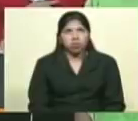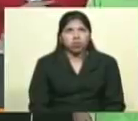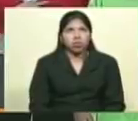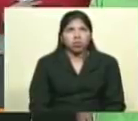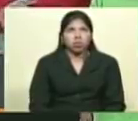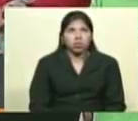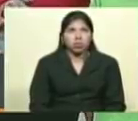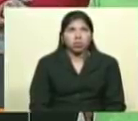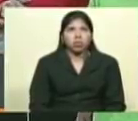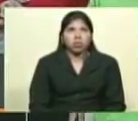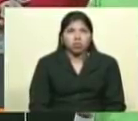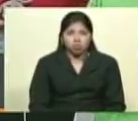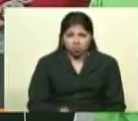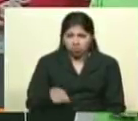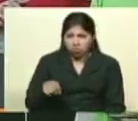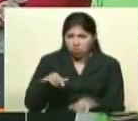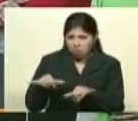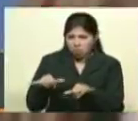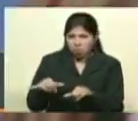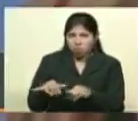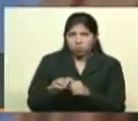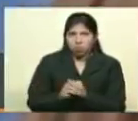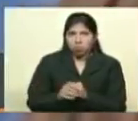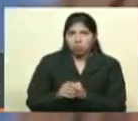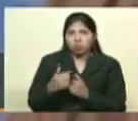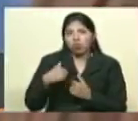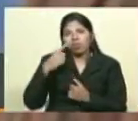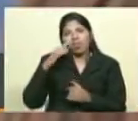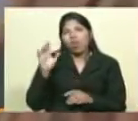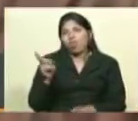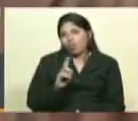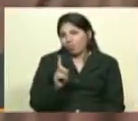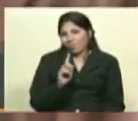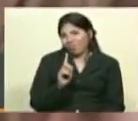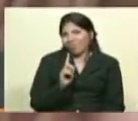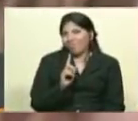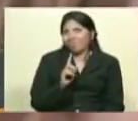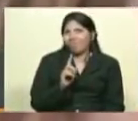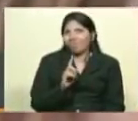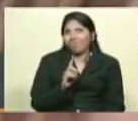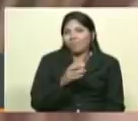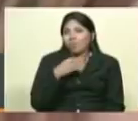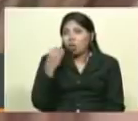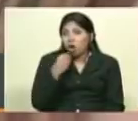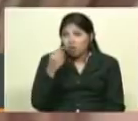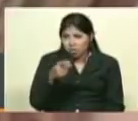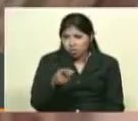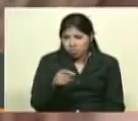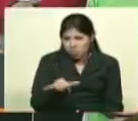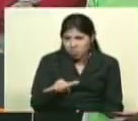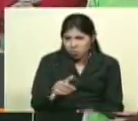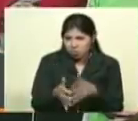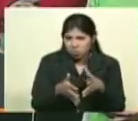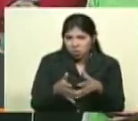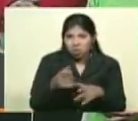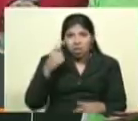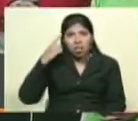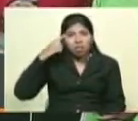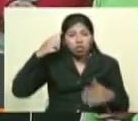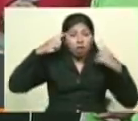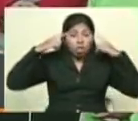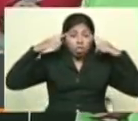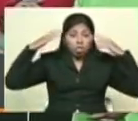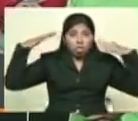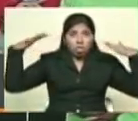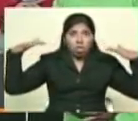¿todavía se dice así? Yo creo que no. A los más jóvenes, ¿todavía se dice así? ¿Se les va el yo-yo? No, porque eso